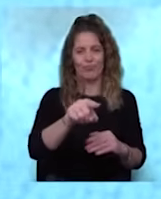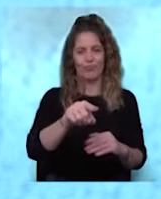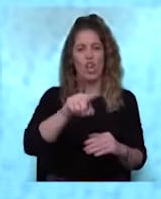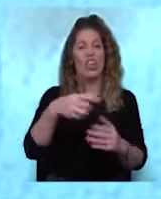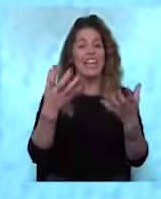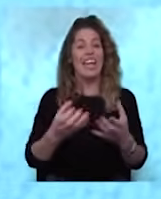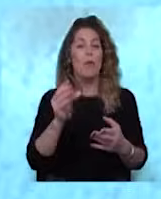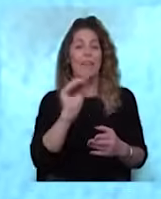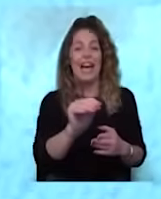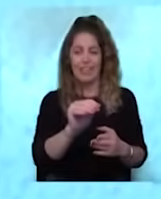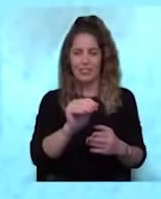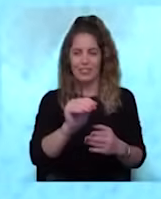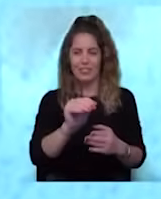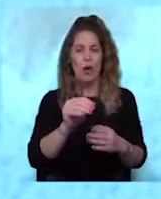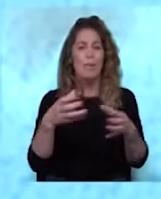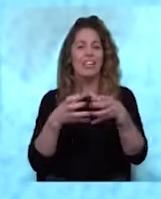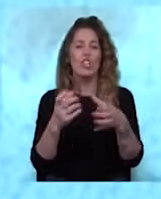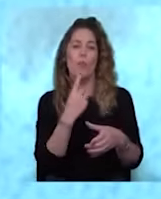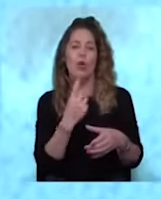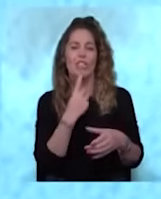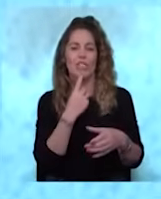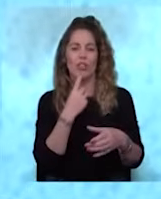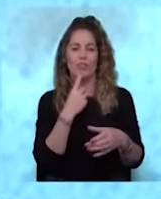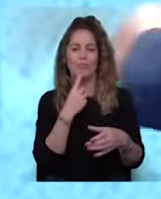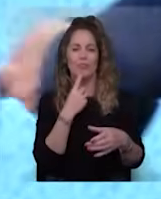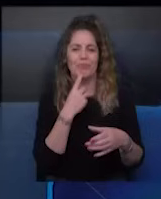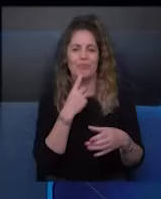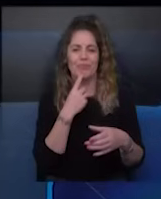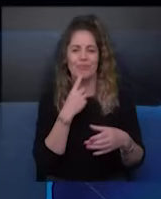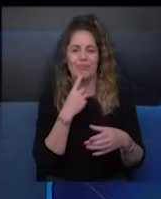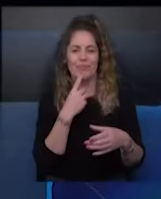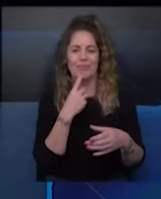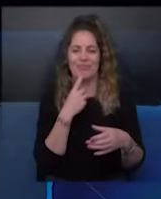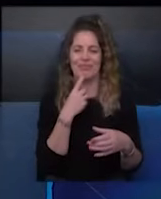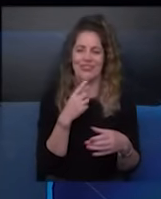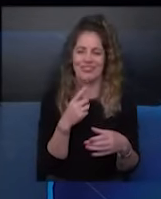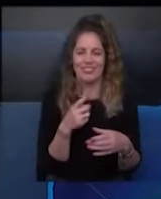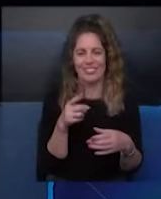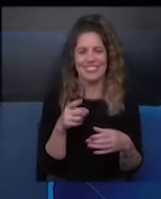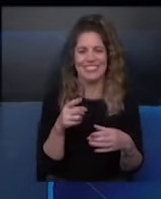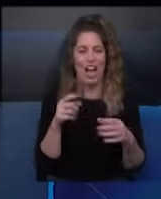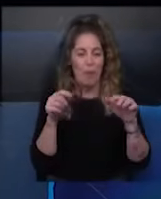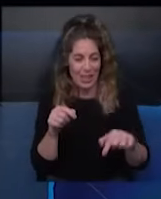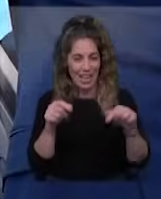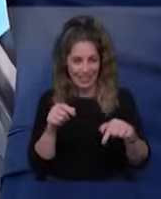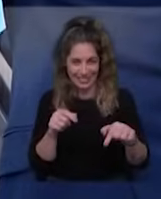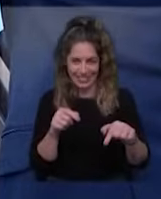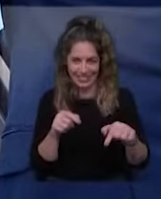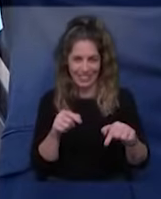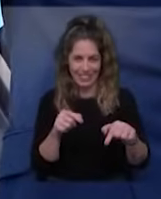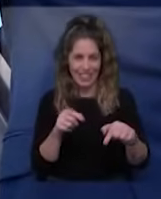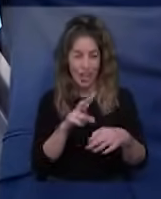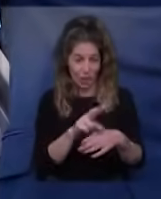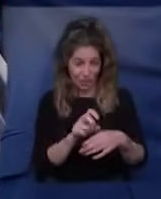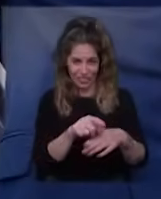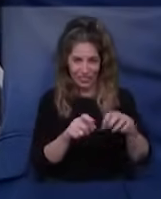cues poner partido político y apret y agarra de nuevo claro y apretas la misma la